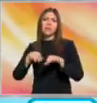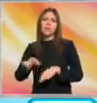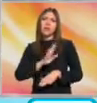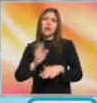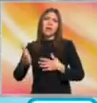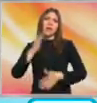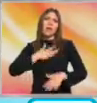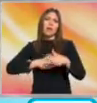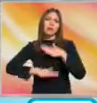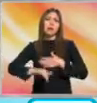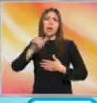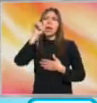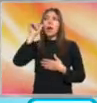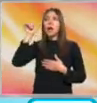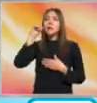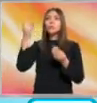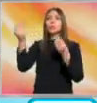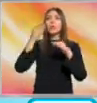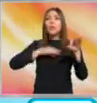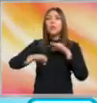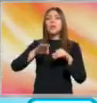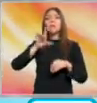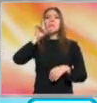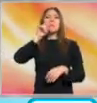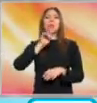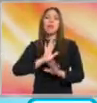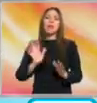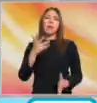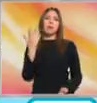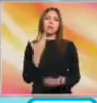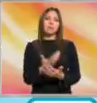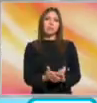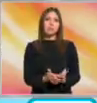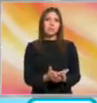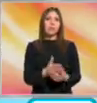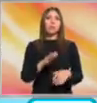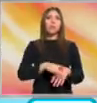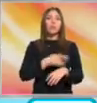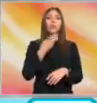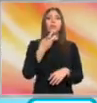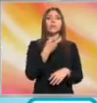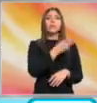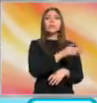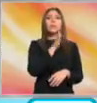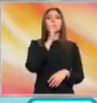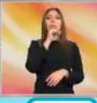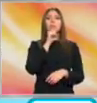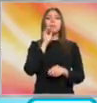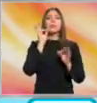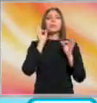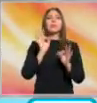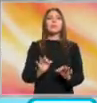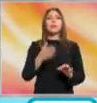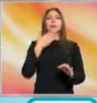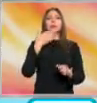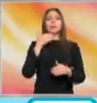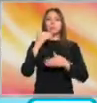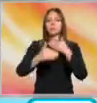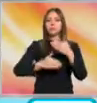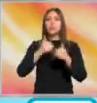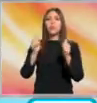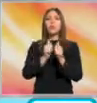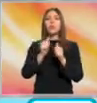anterior, se da libre el otro día y entonces eso no le permite ser formal